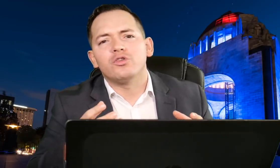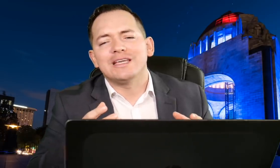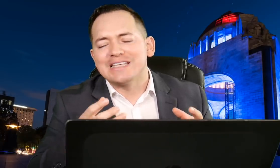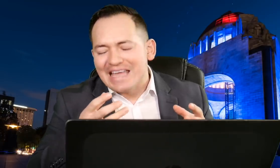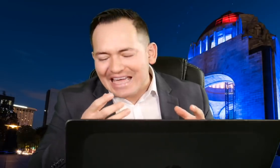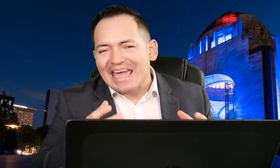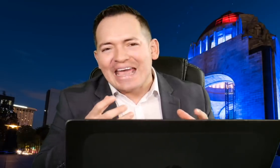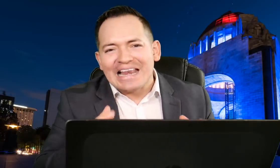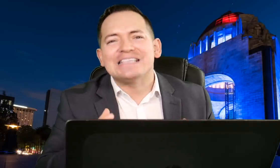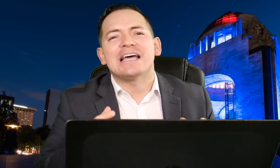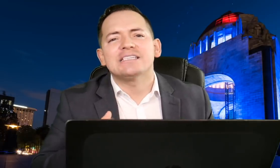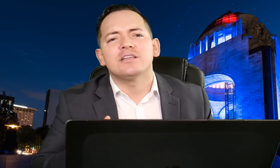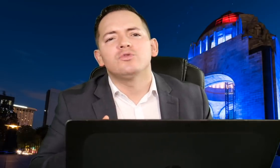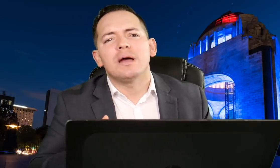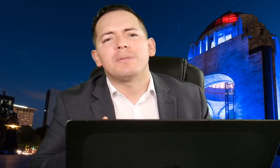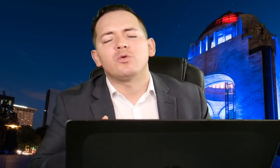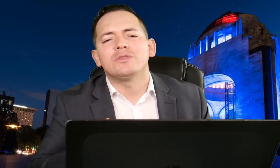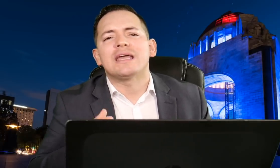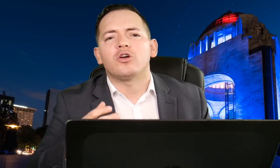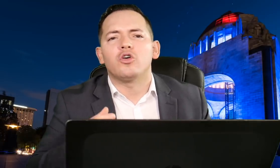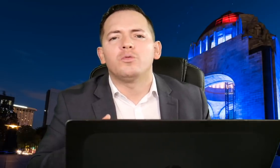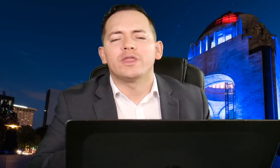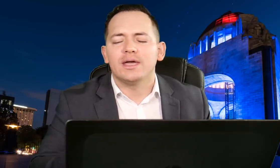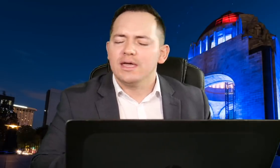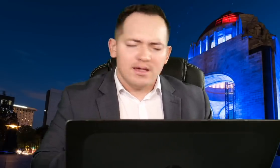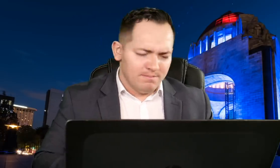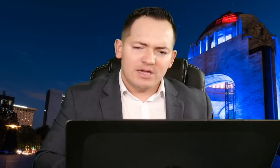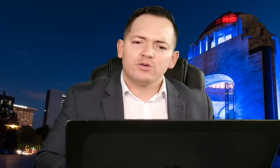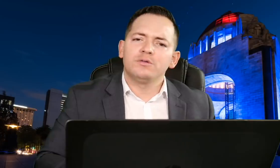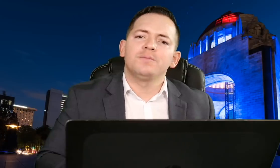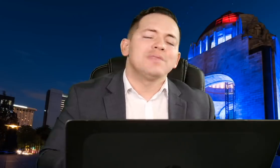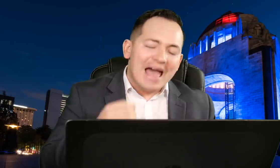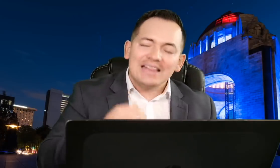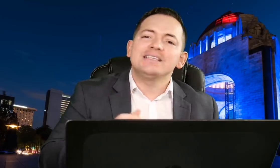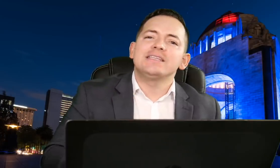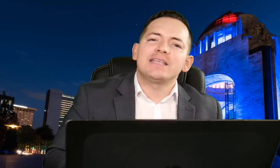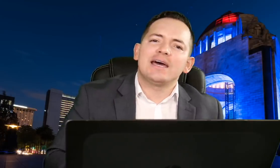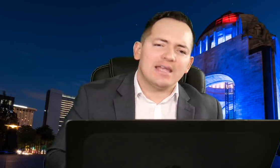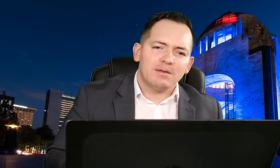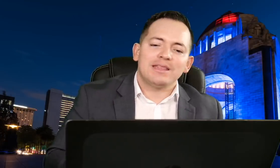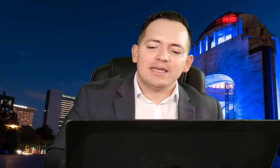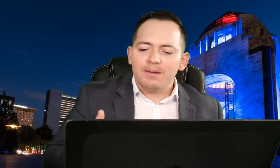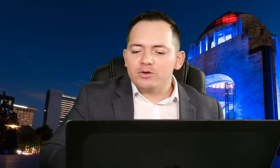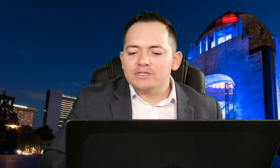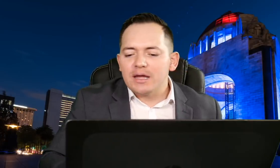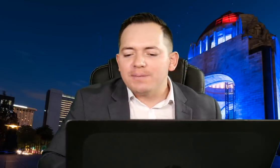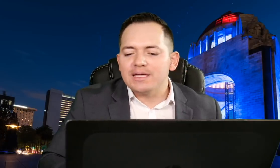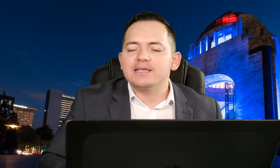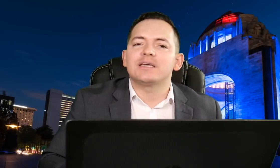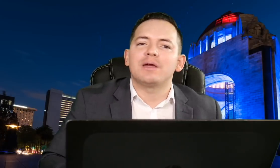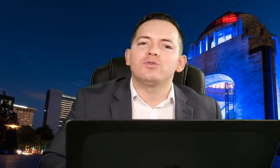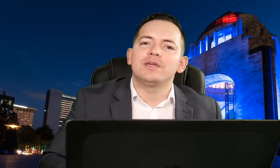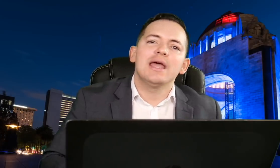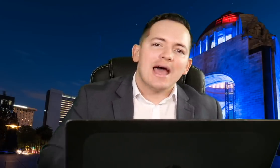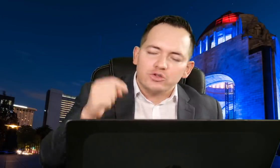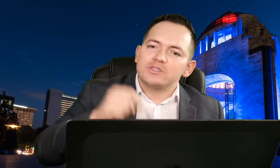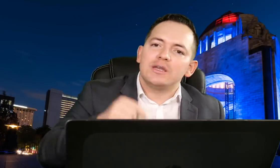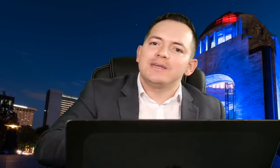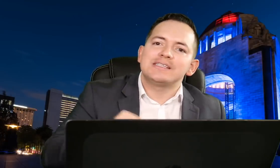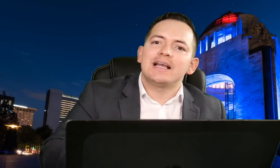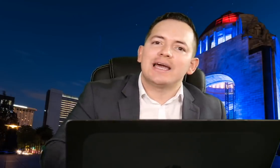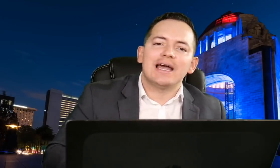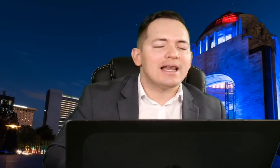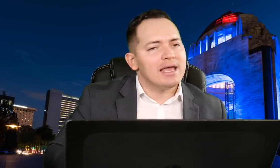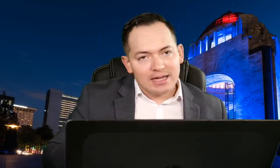informadores que les hacen una pregunta incómoda antes de entrar en materia me gustaría pedirles que me ayuden a